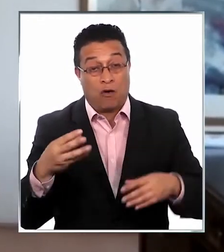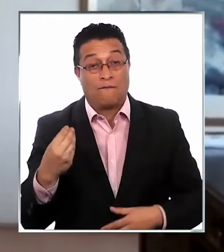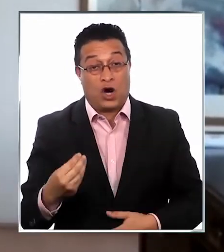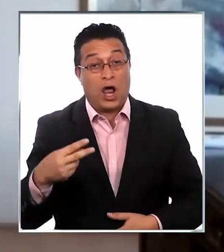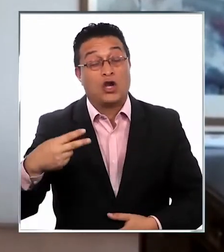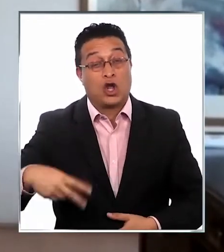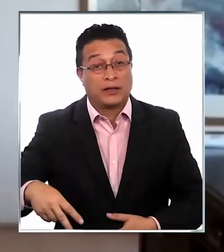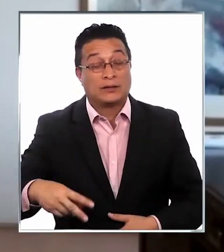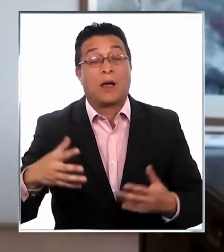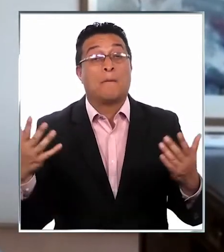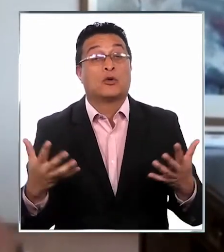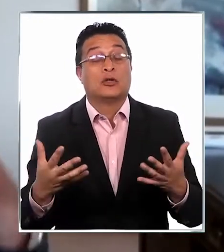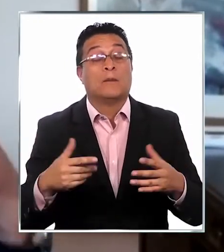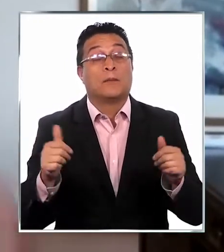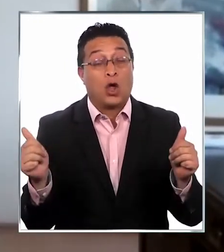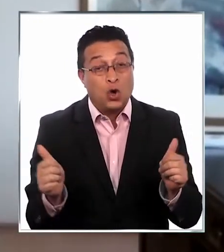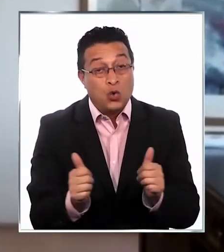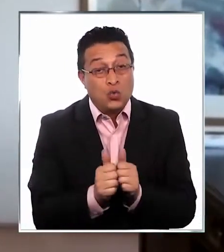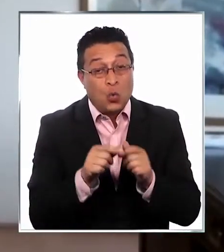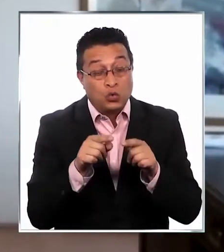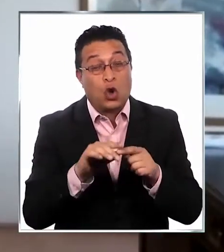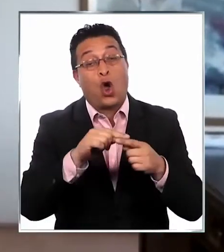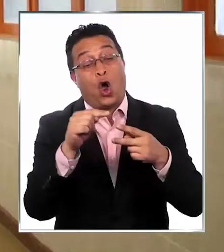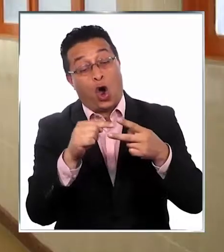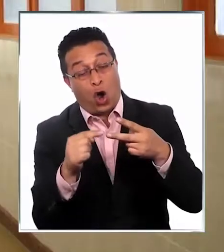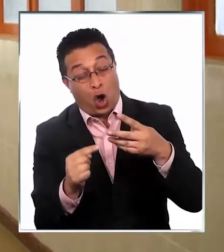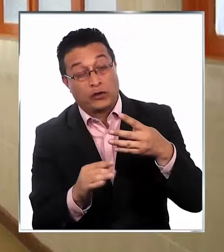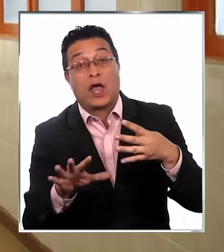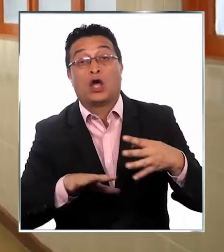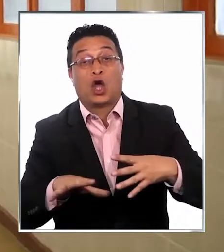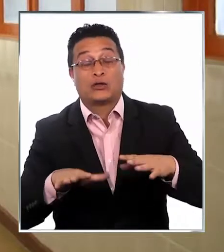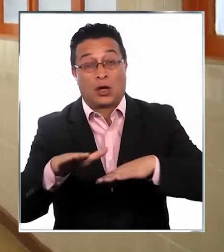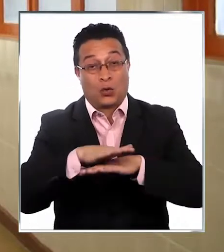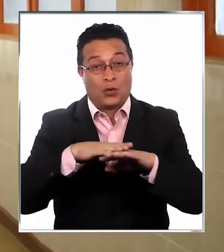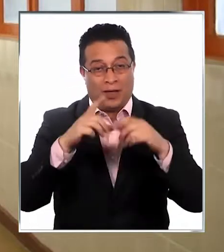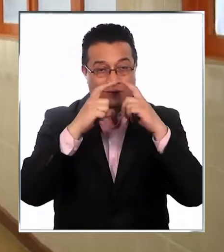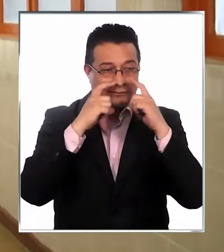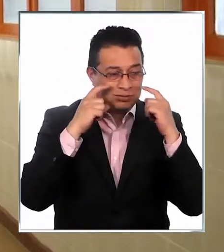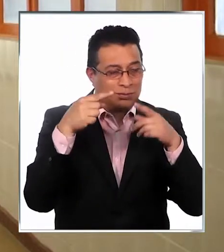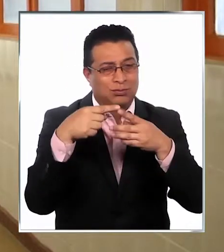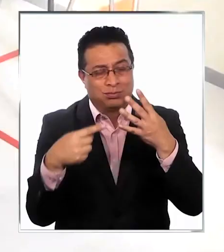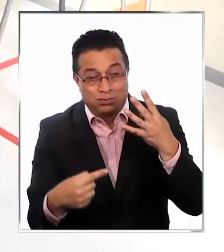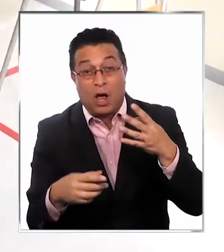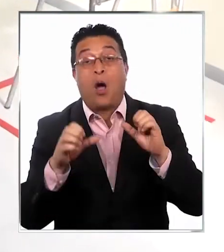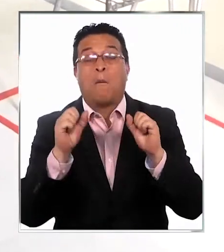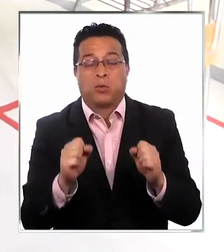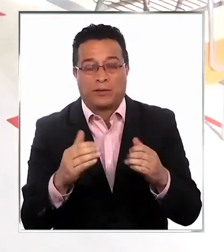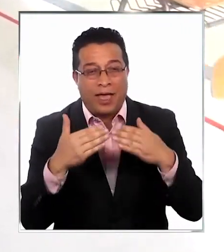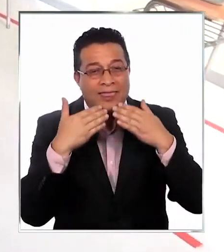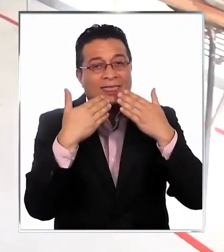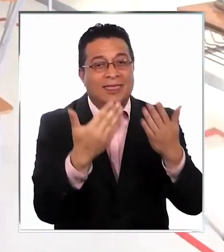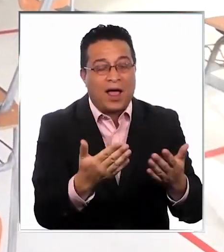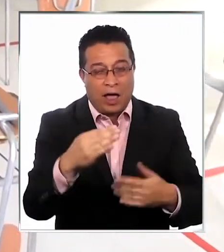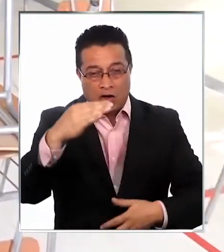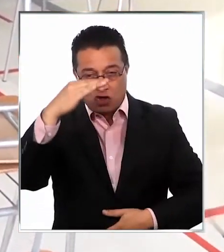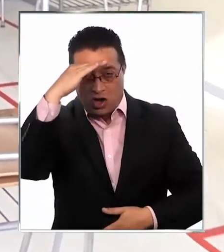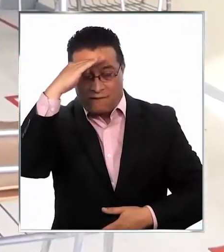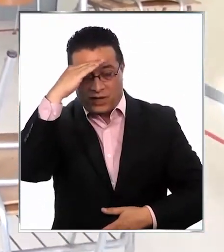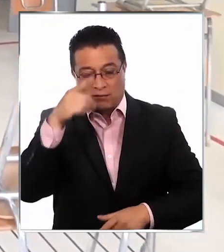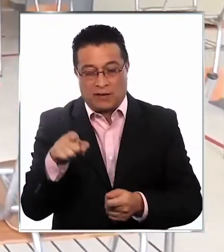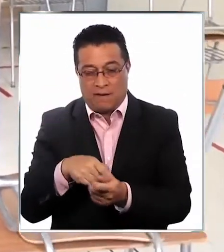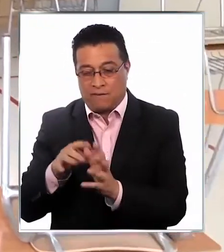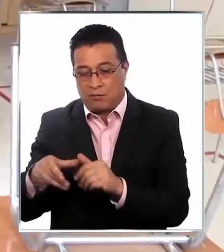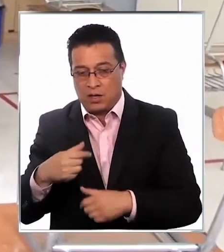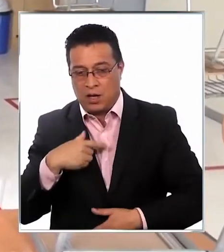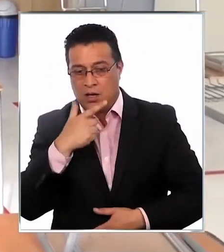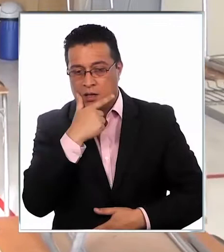porque la vacuna, junto con otros elementos de seguridad y protección, permiten ir dándole confianza a las familias para que